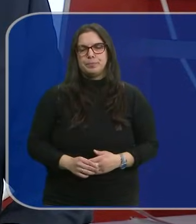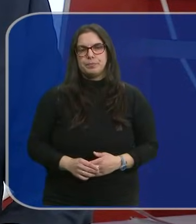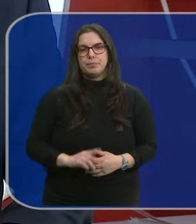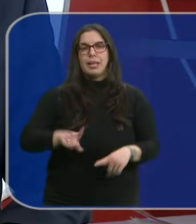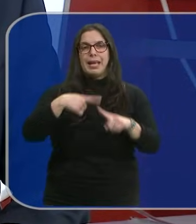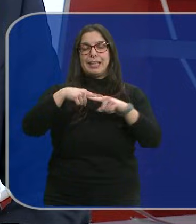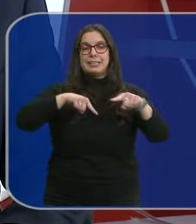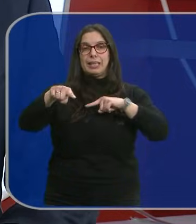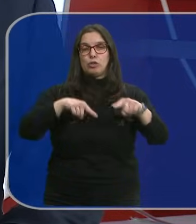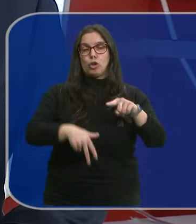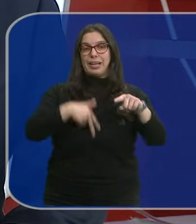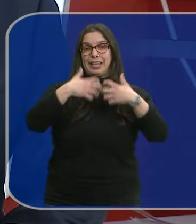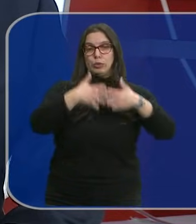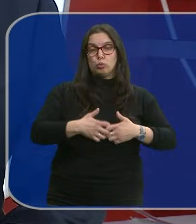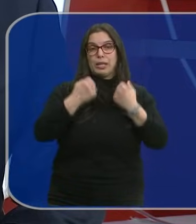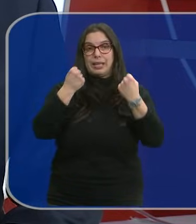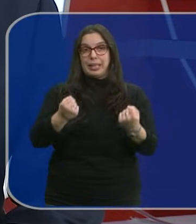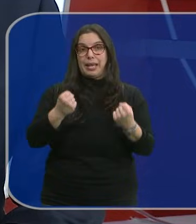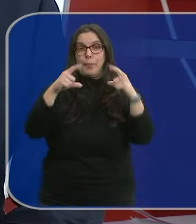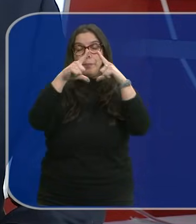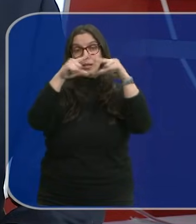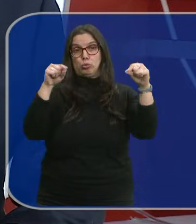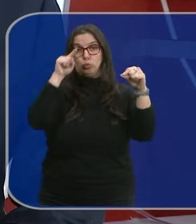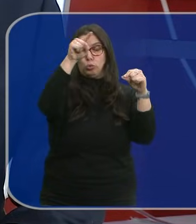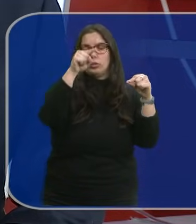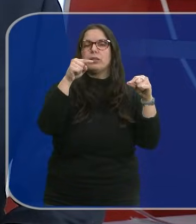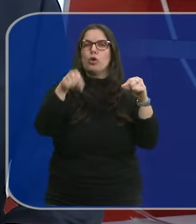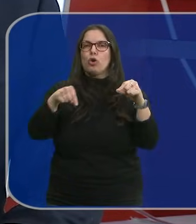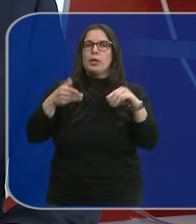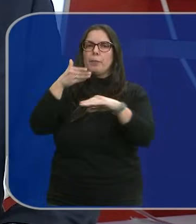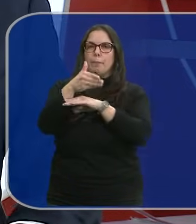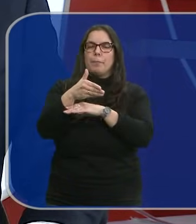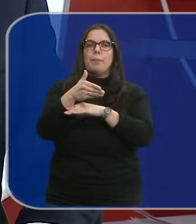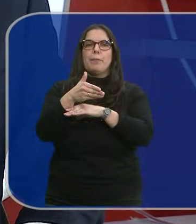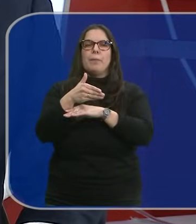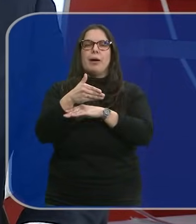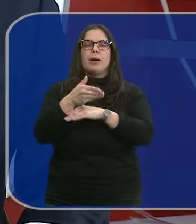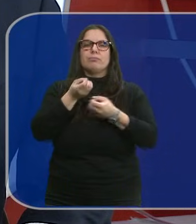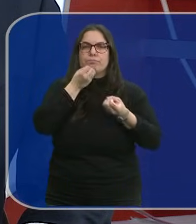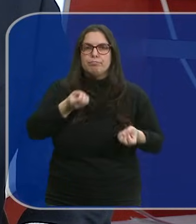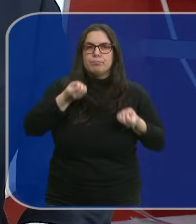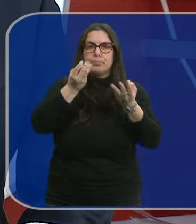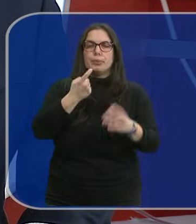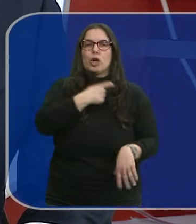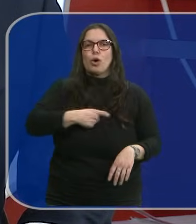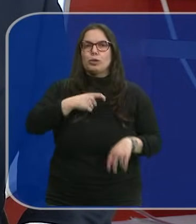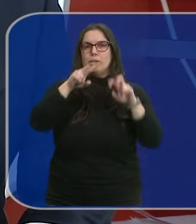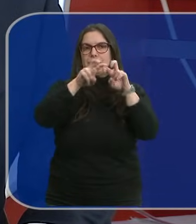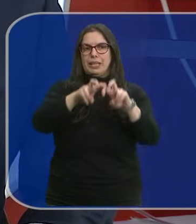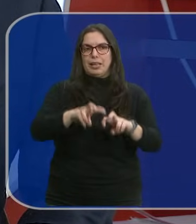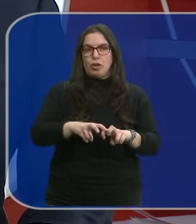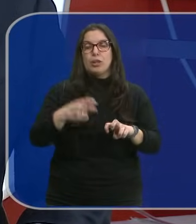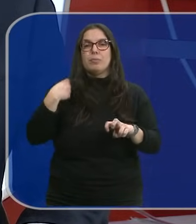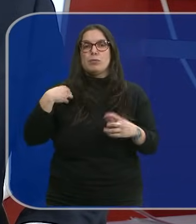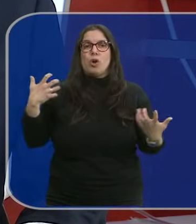El exdirector general de Industria y Energía del Principado de Asturias, Mauro Rodríguez, ha declarado hoy en la Comisión de Investigación del accidente de Cerredo, que se